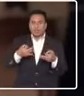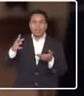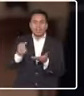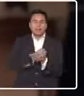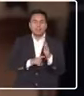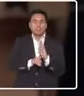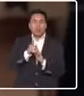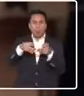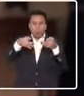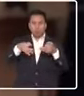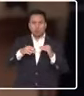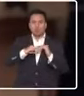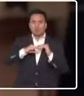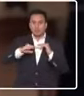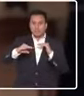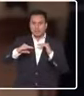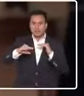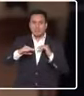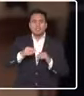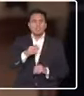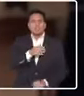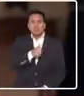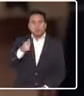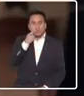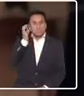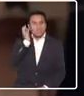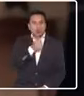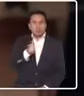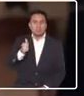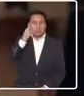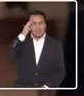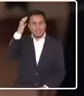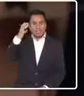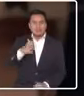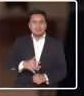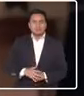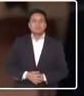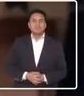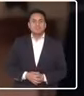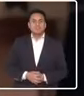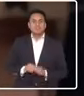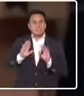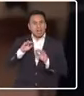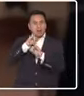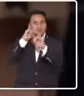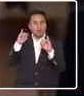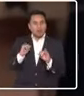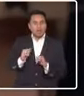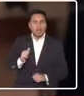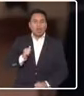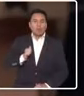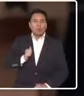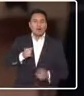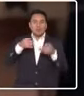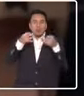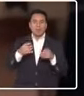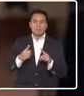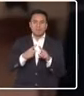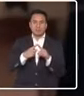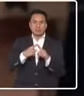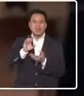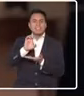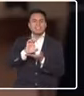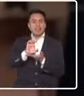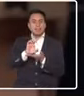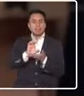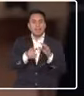alcanzar el desarrollo justo y sostenible que todos y todas anhelamos de esta forma cumplimos con asegurar la participación